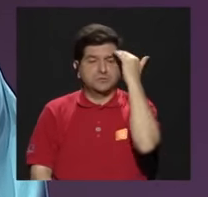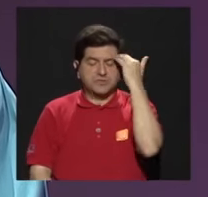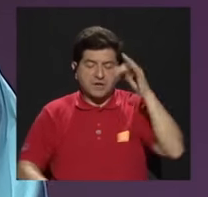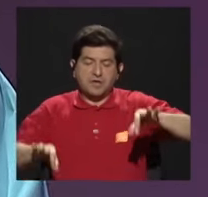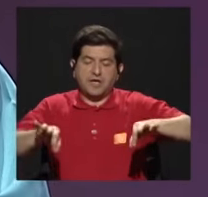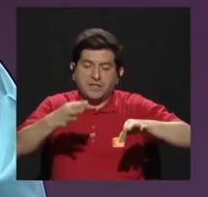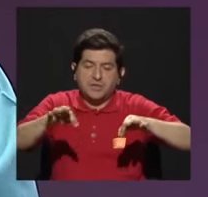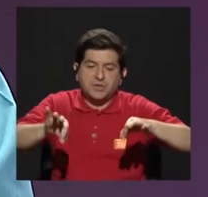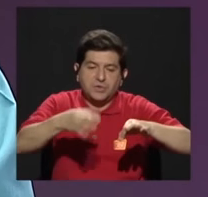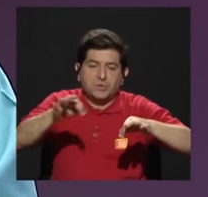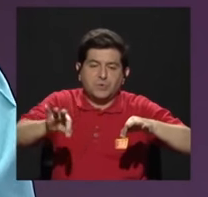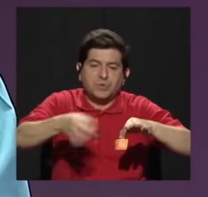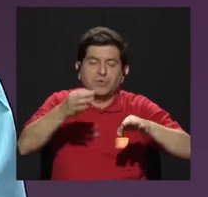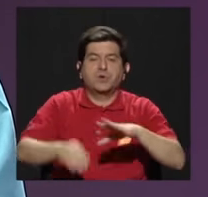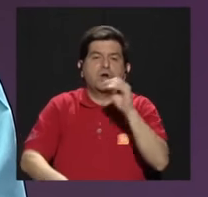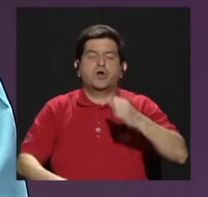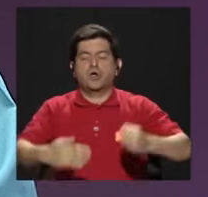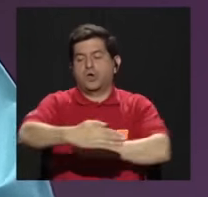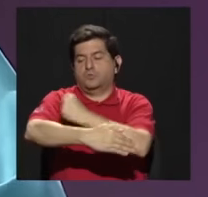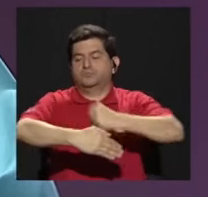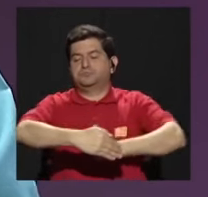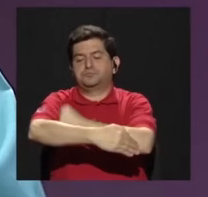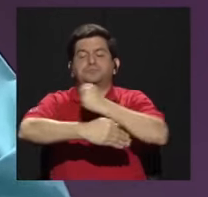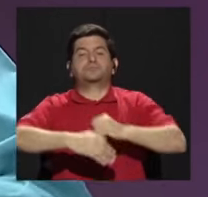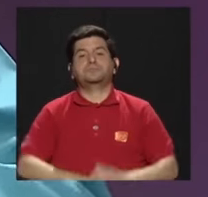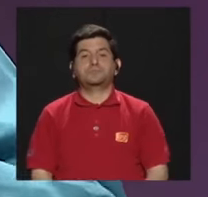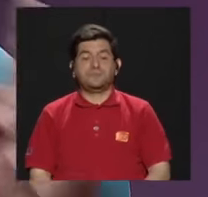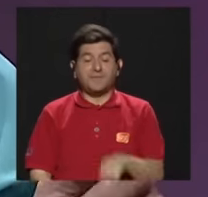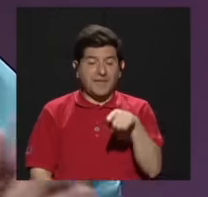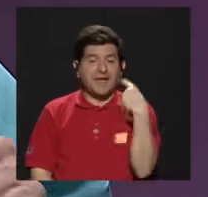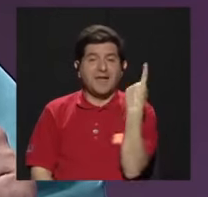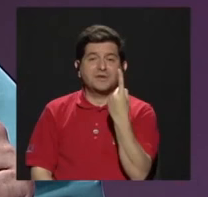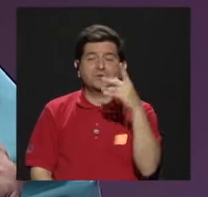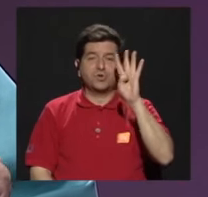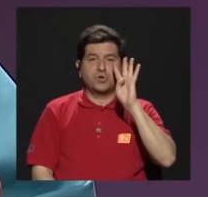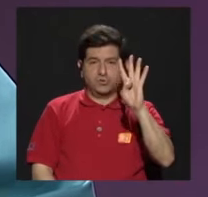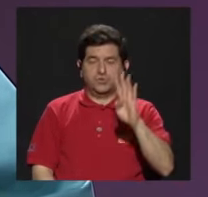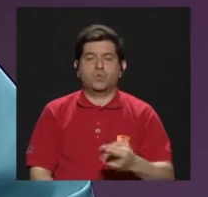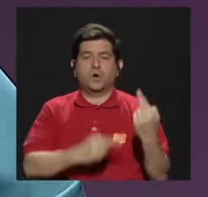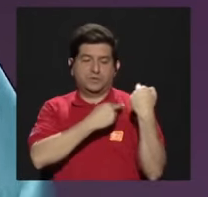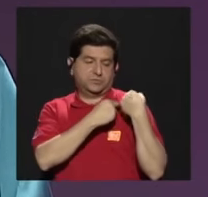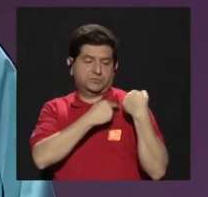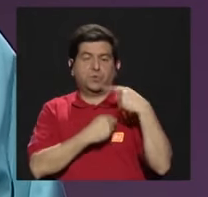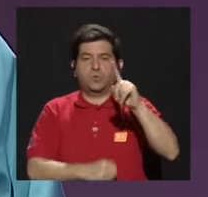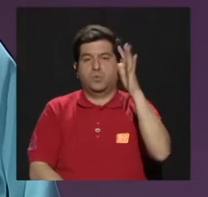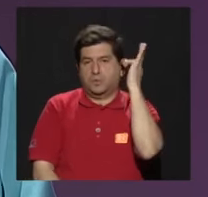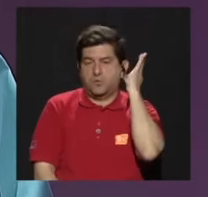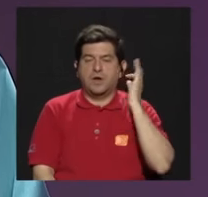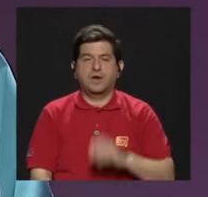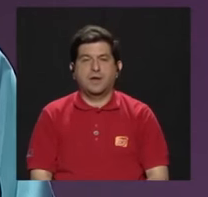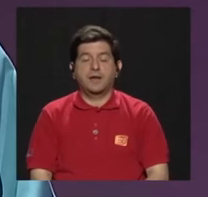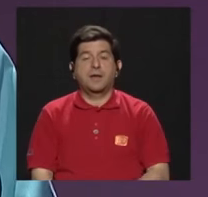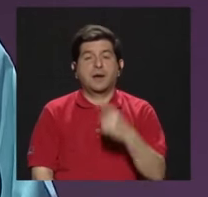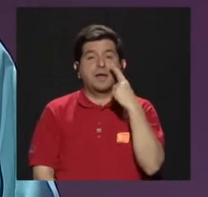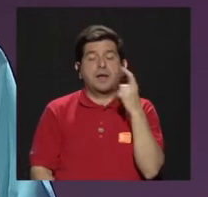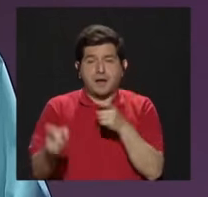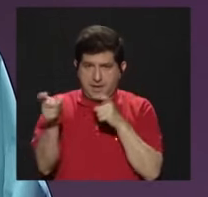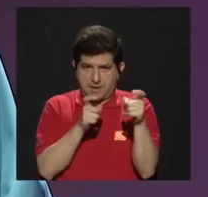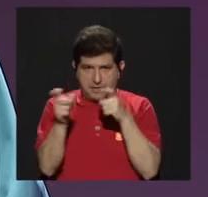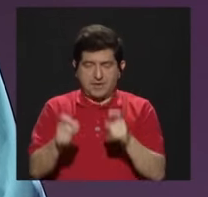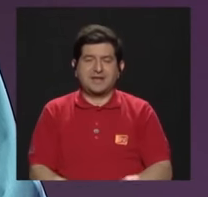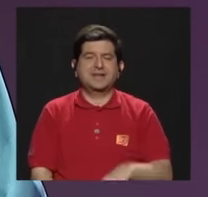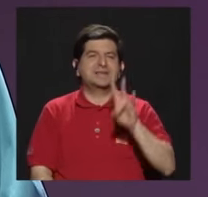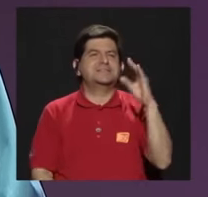tejer y a tiene que saber cocinar. Esos son los únicos cuatro encargos que tiene la mujer. El patriarcado desde